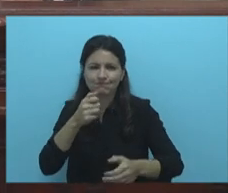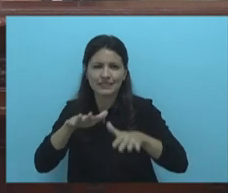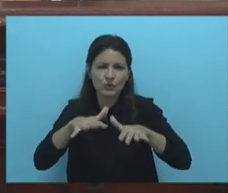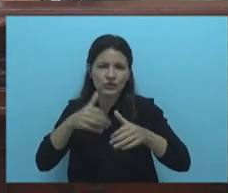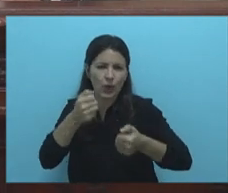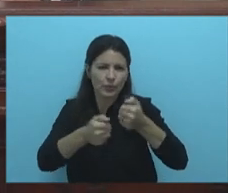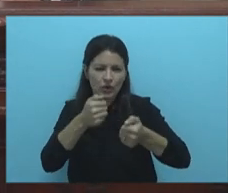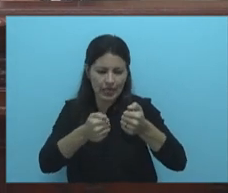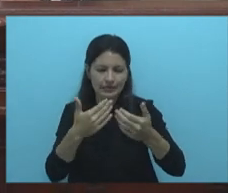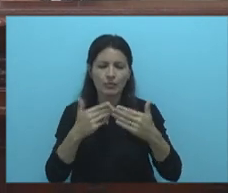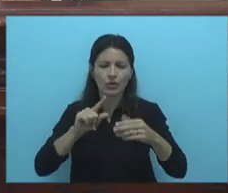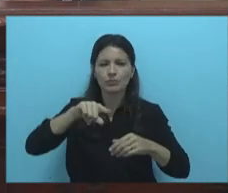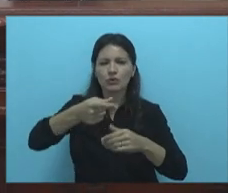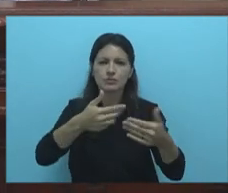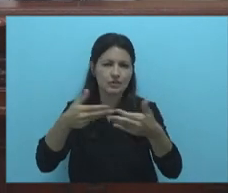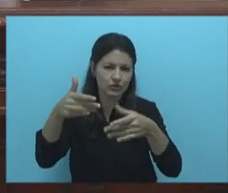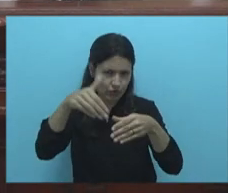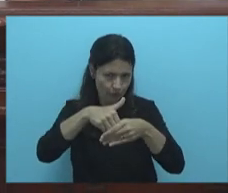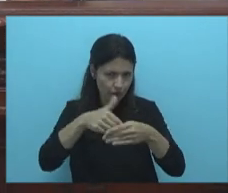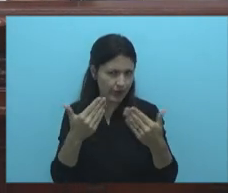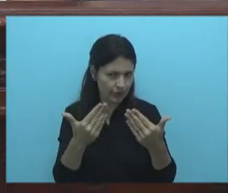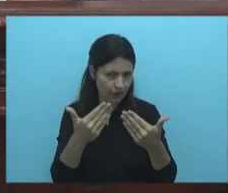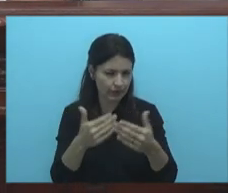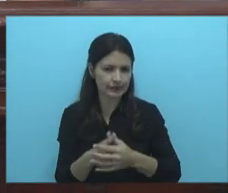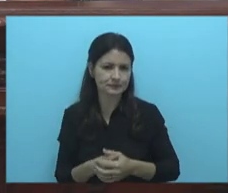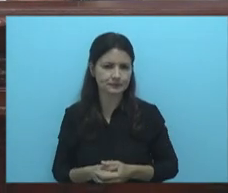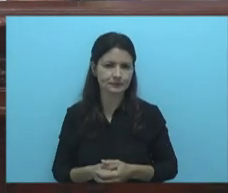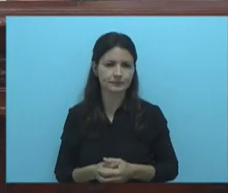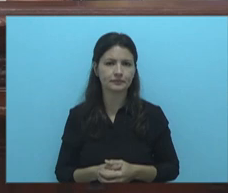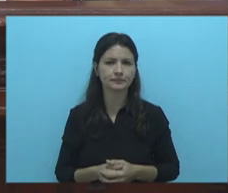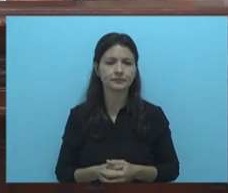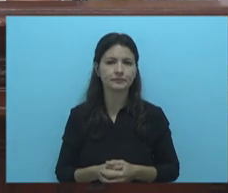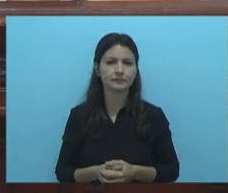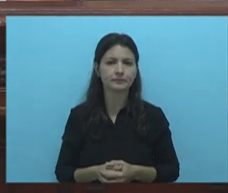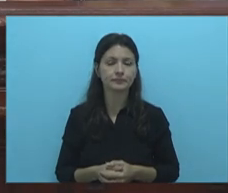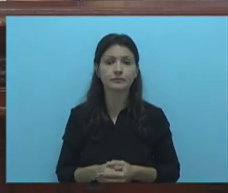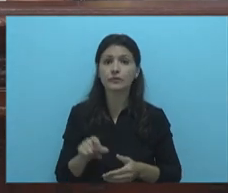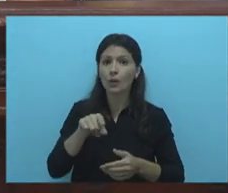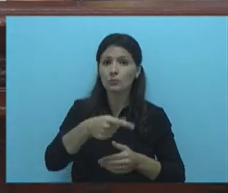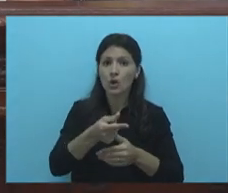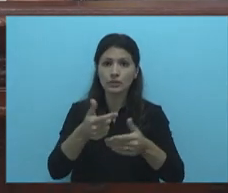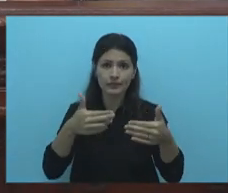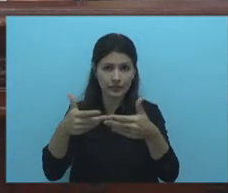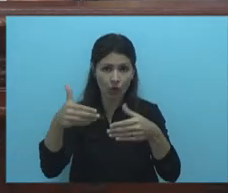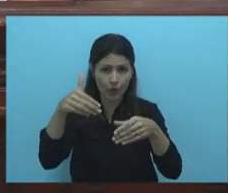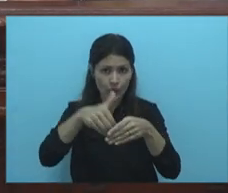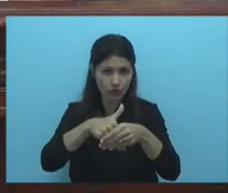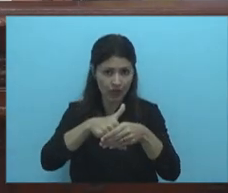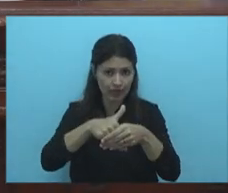solicitó preferencia para una sesión. Bien. Vamos entonces a votar la preferencia para una